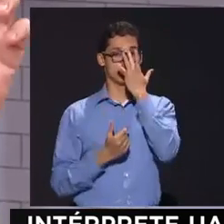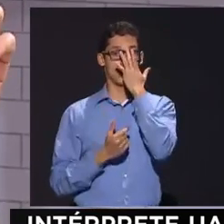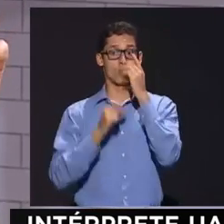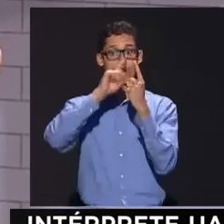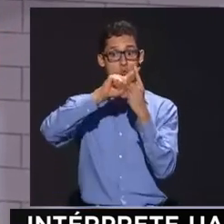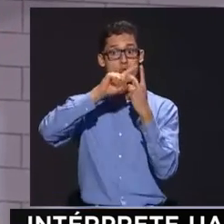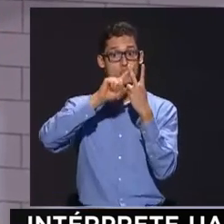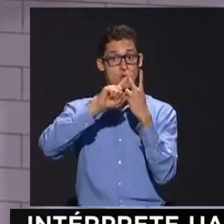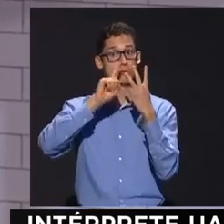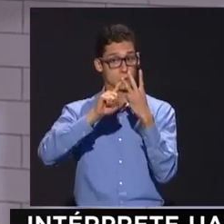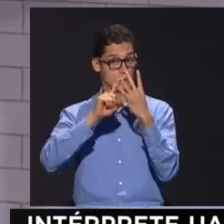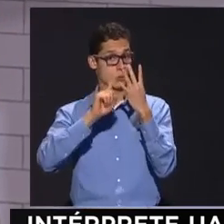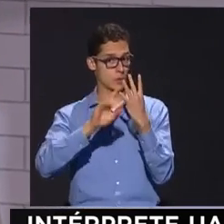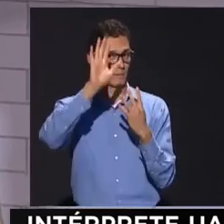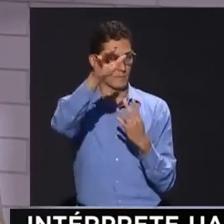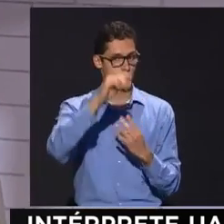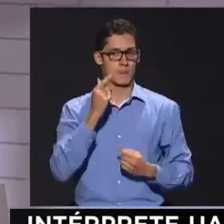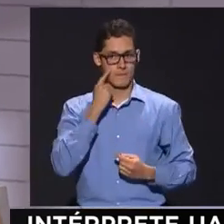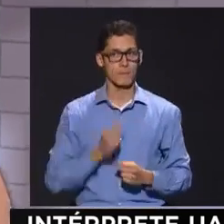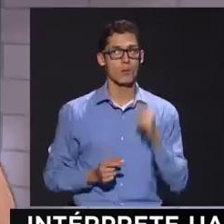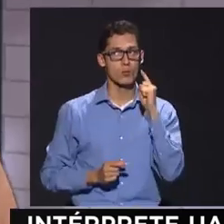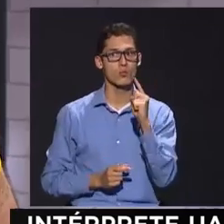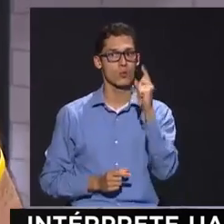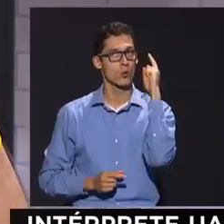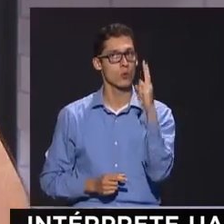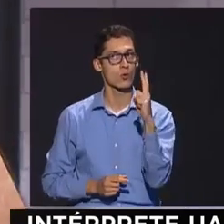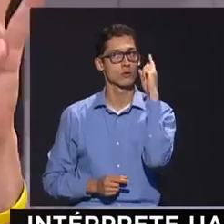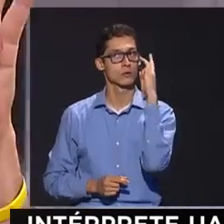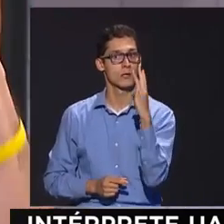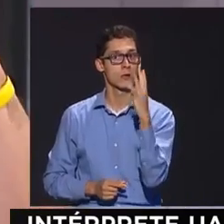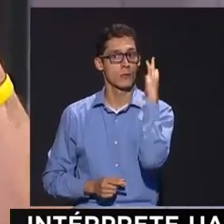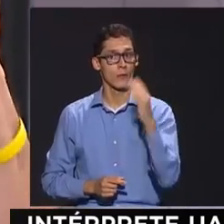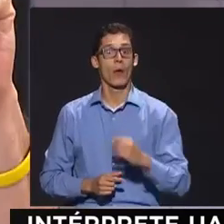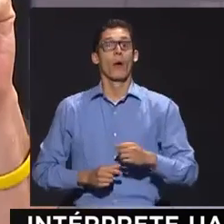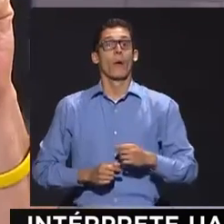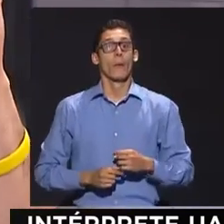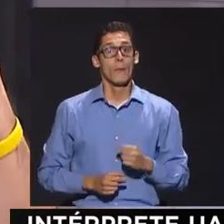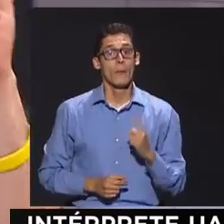y después hacemos la nota listo uno dos tres cuatro